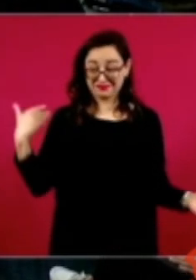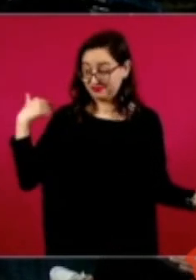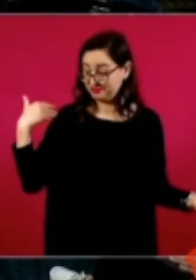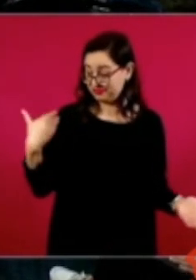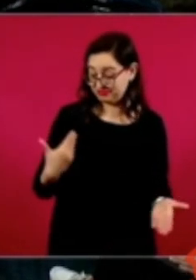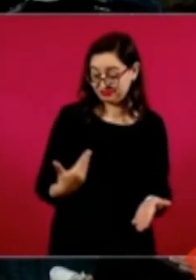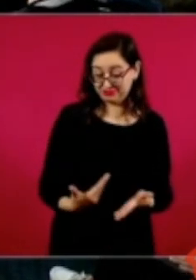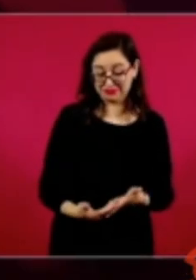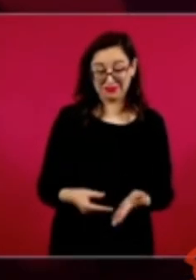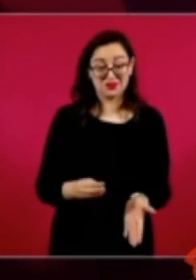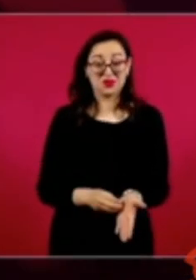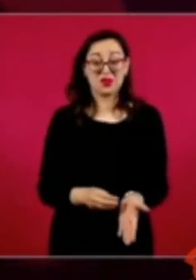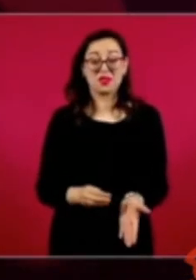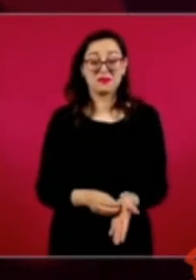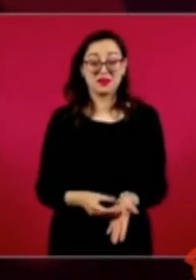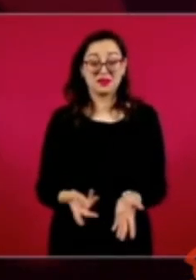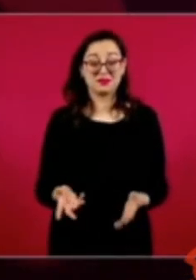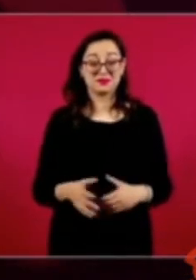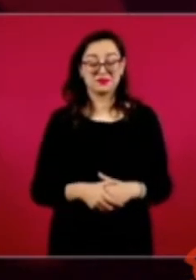de ahí viene.